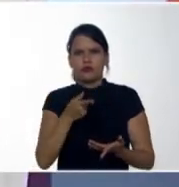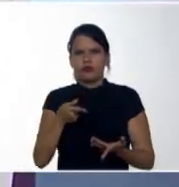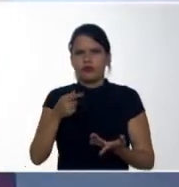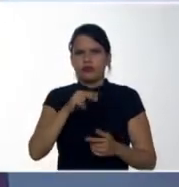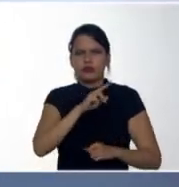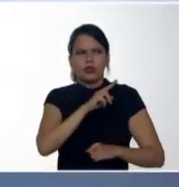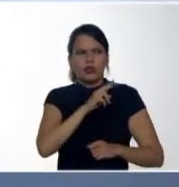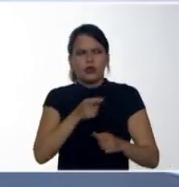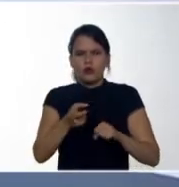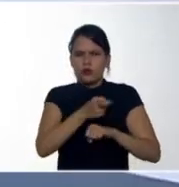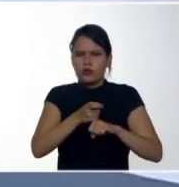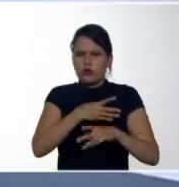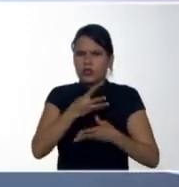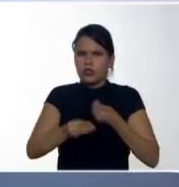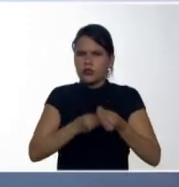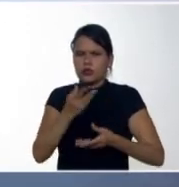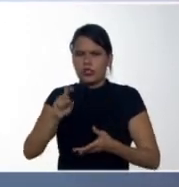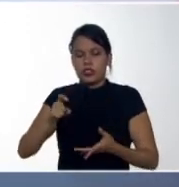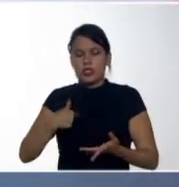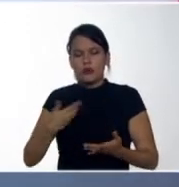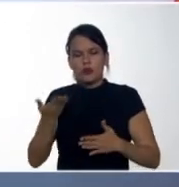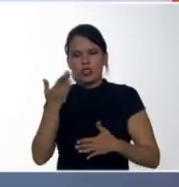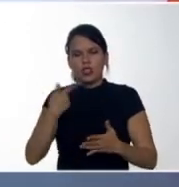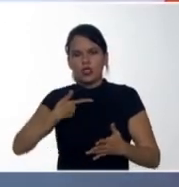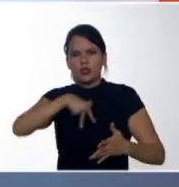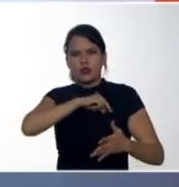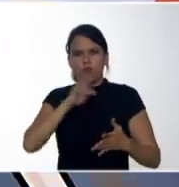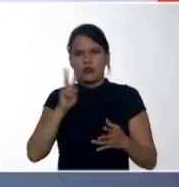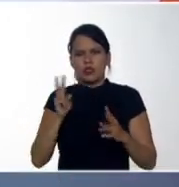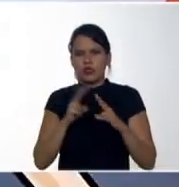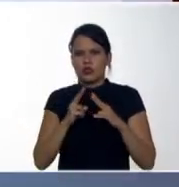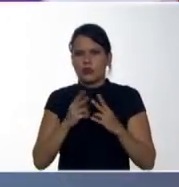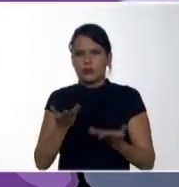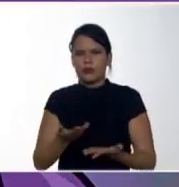venezolanos conozcamos acerca de este tema. Vamos a un video.